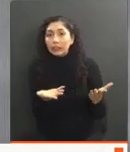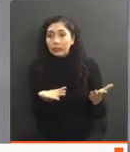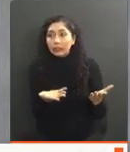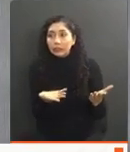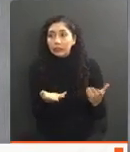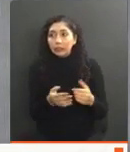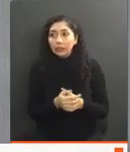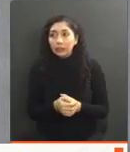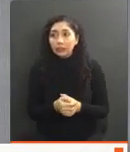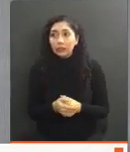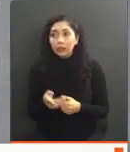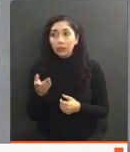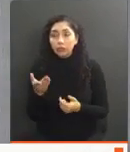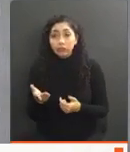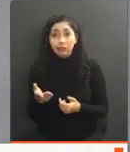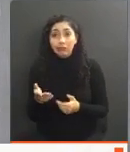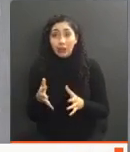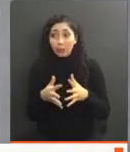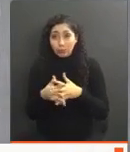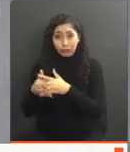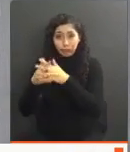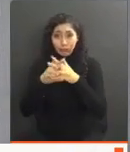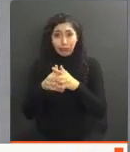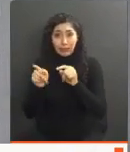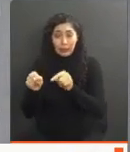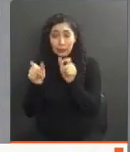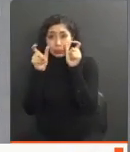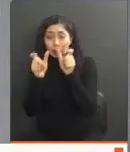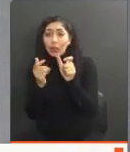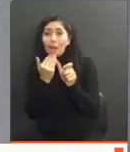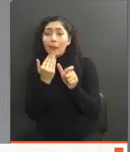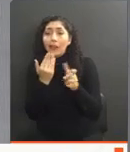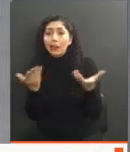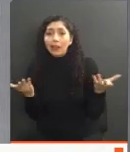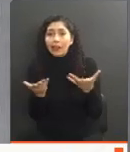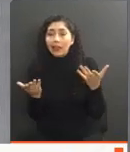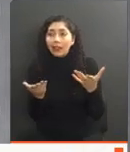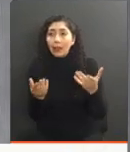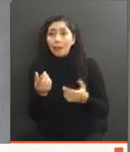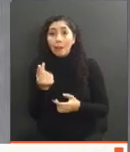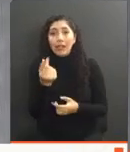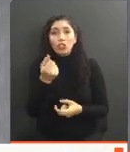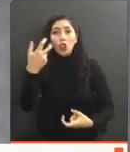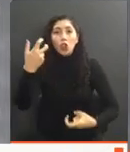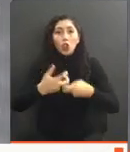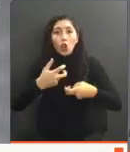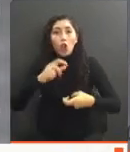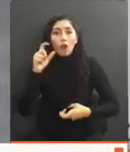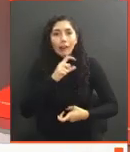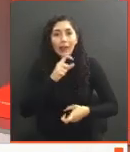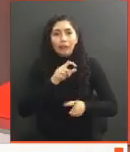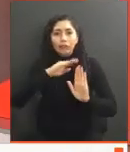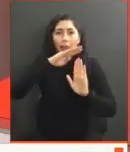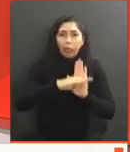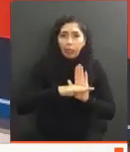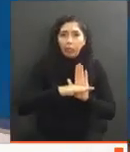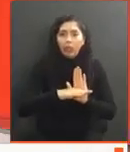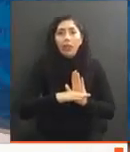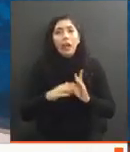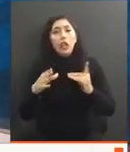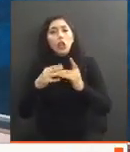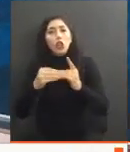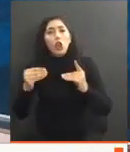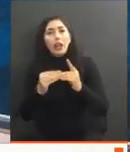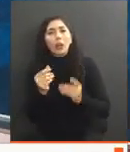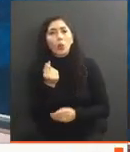la potencia económica del mundo, por una parte, y por otro, también la caída en el precio del cobre. ¿Cuáles son los valores del dólar que ha